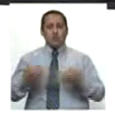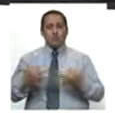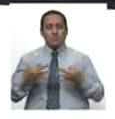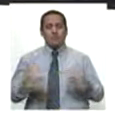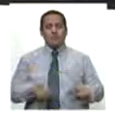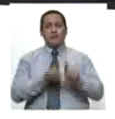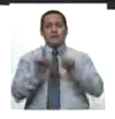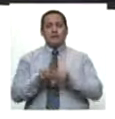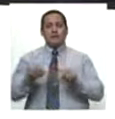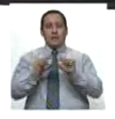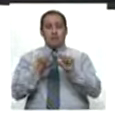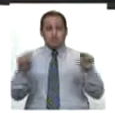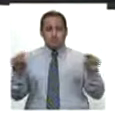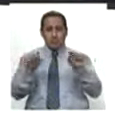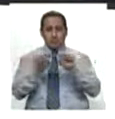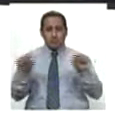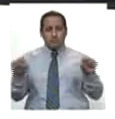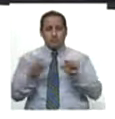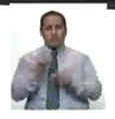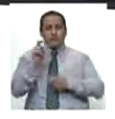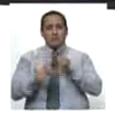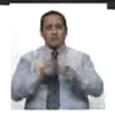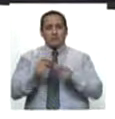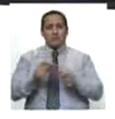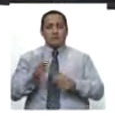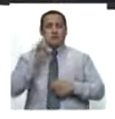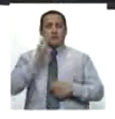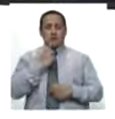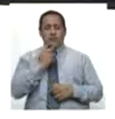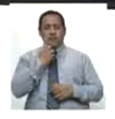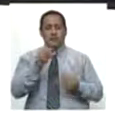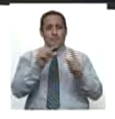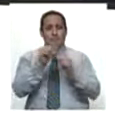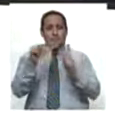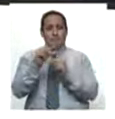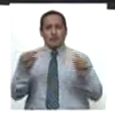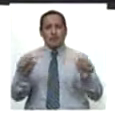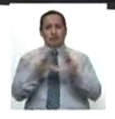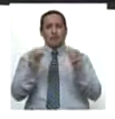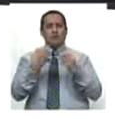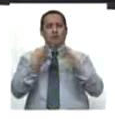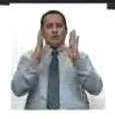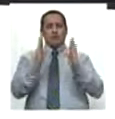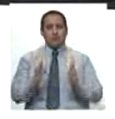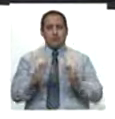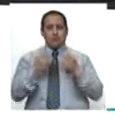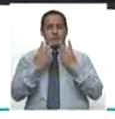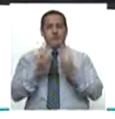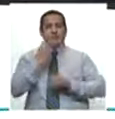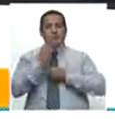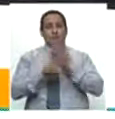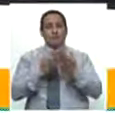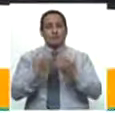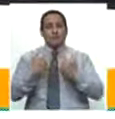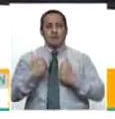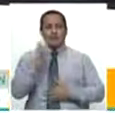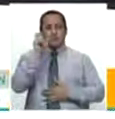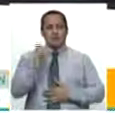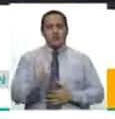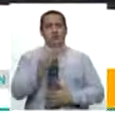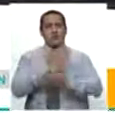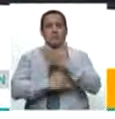También las subtitulaciones para las personas con discapacidad auditiva. También que todos los formatos de información que tengamos